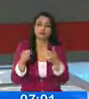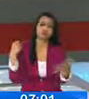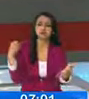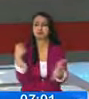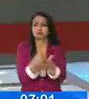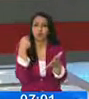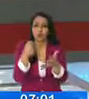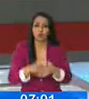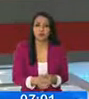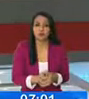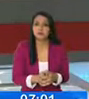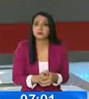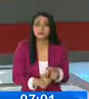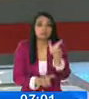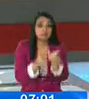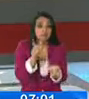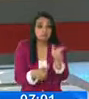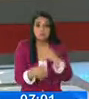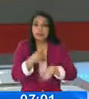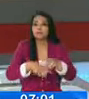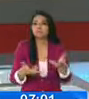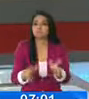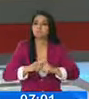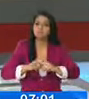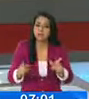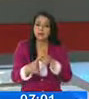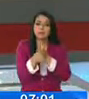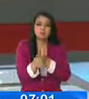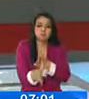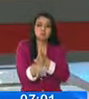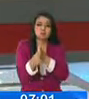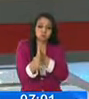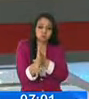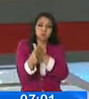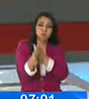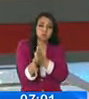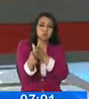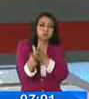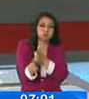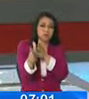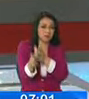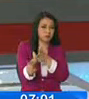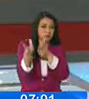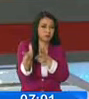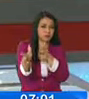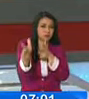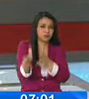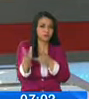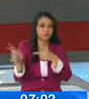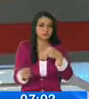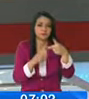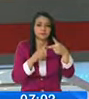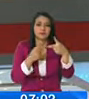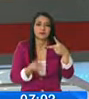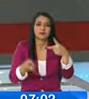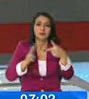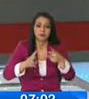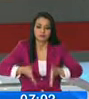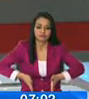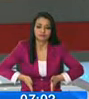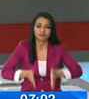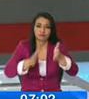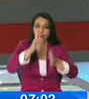hora. No existen personas heridas, pero sí hay un flujo de tránsito bastante fuerte. De la misma forma, hay accidentes sobre la autopista